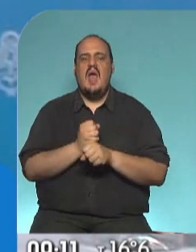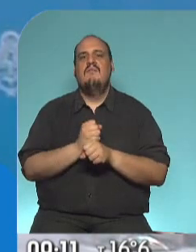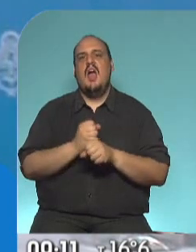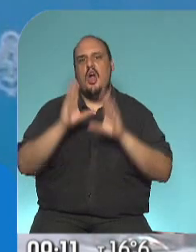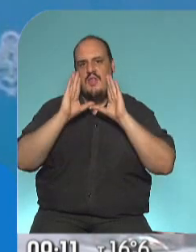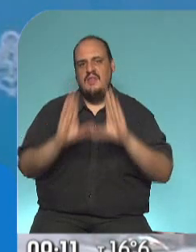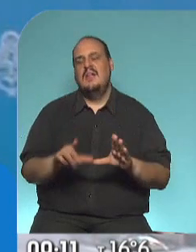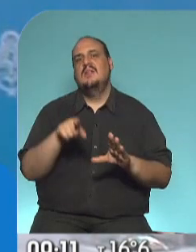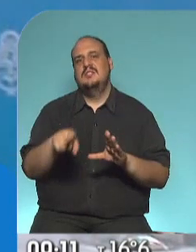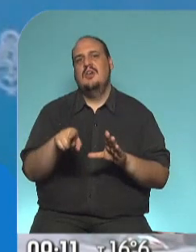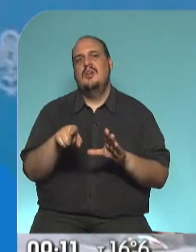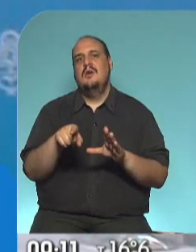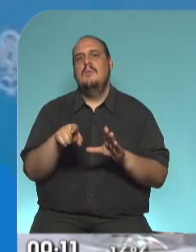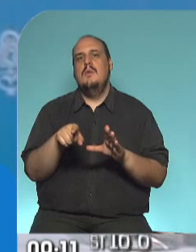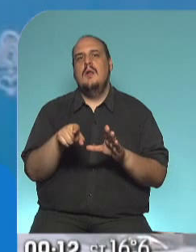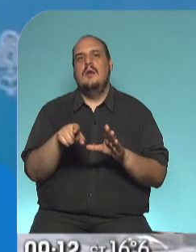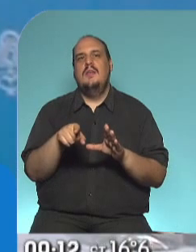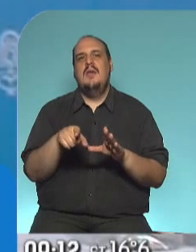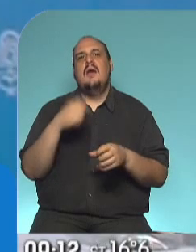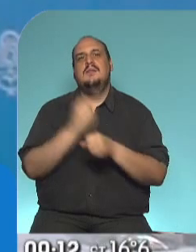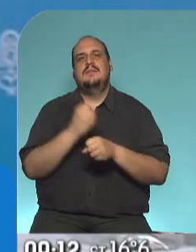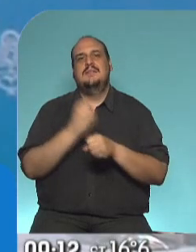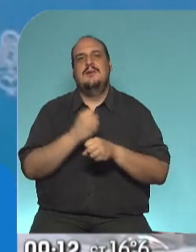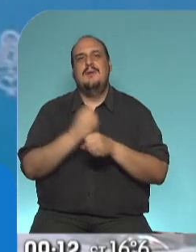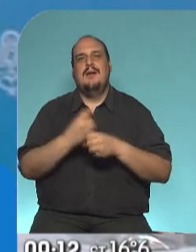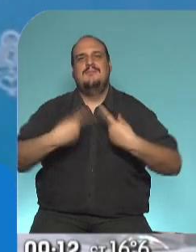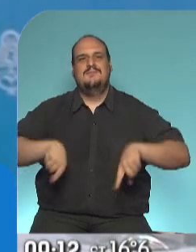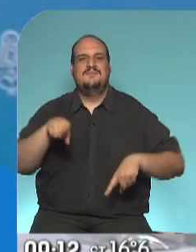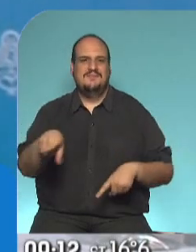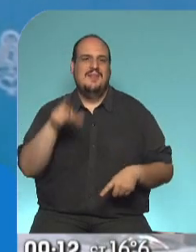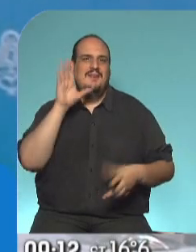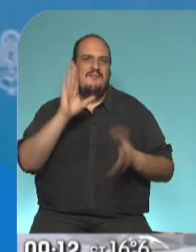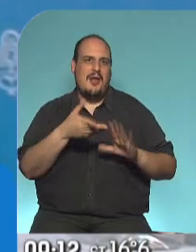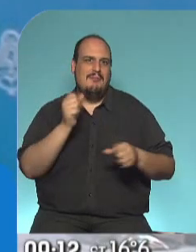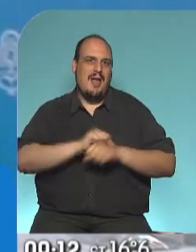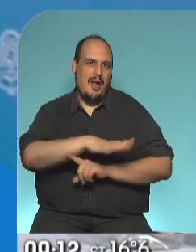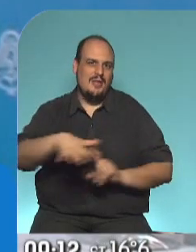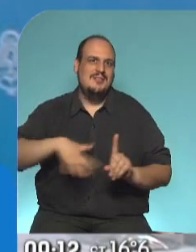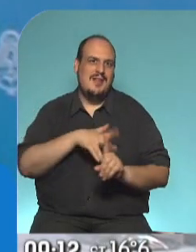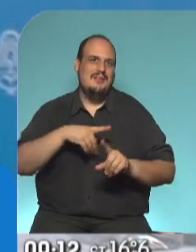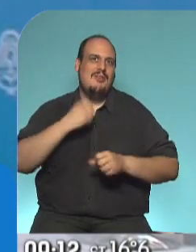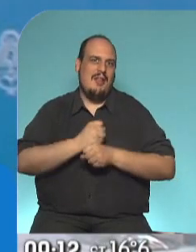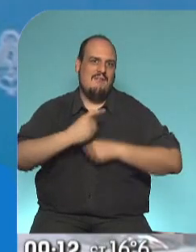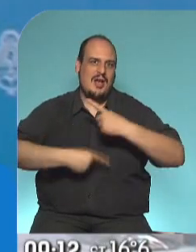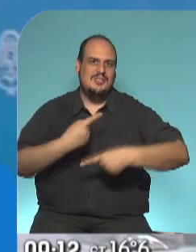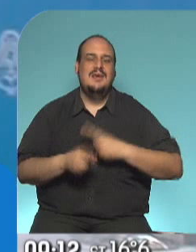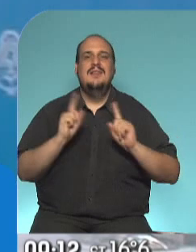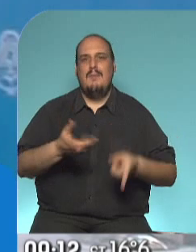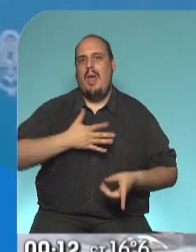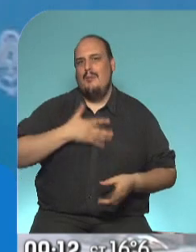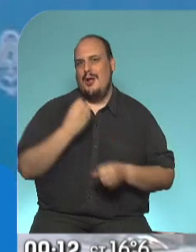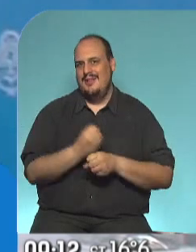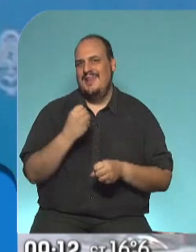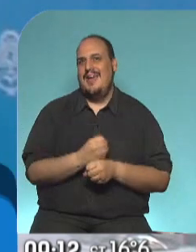su su tarea de seguir educando en este contexto y el amor con el que